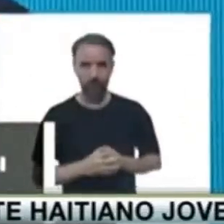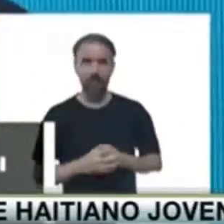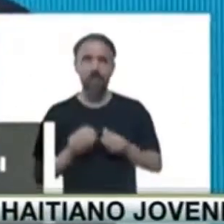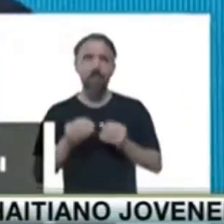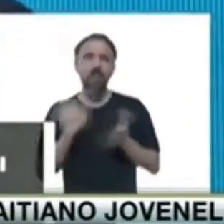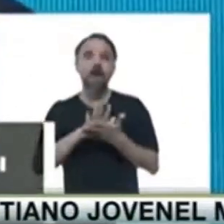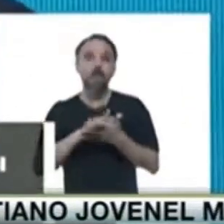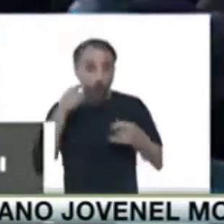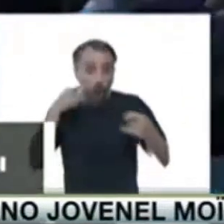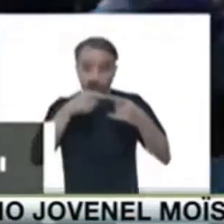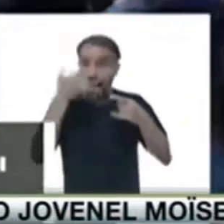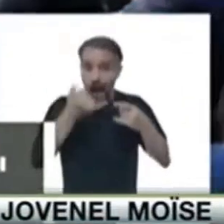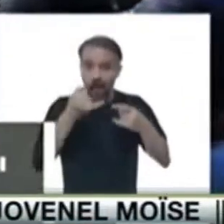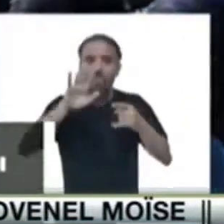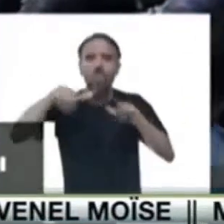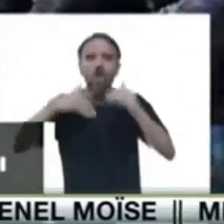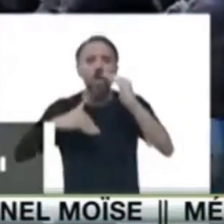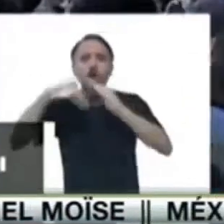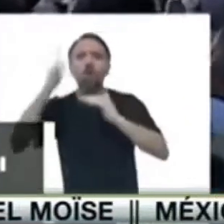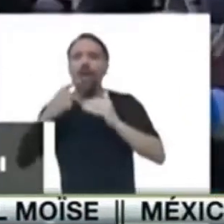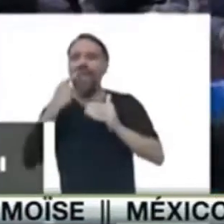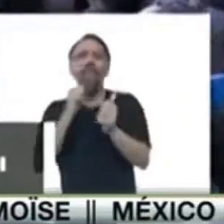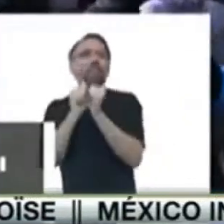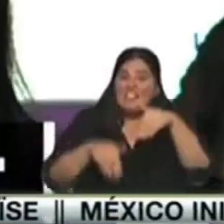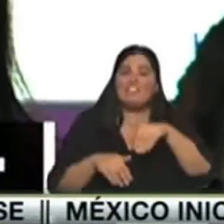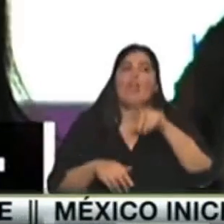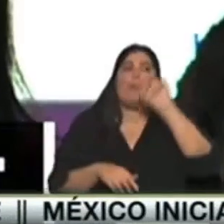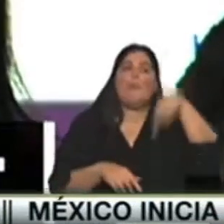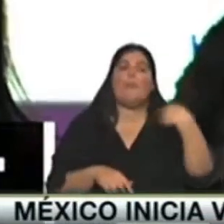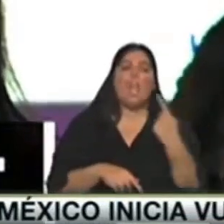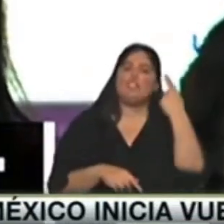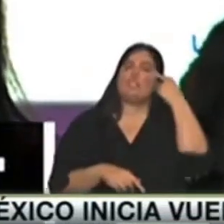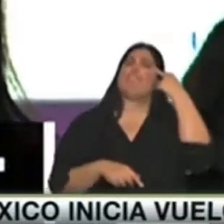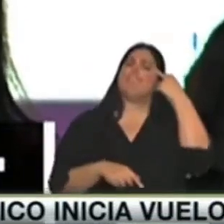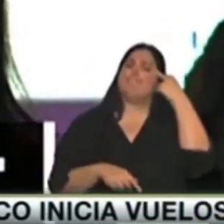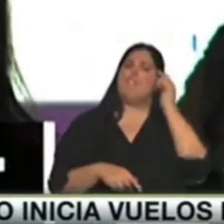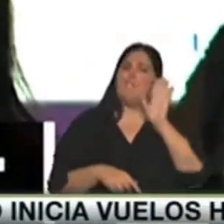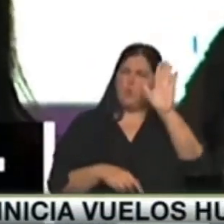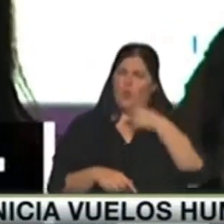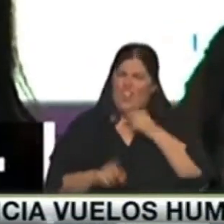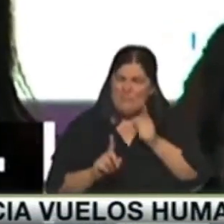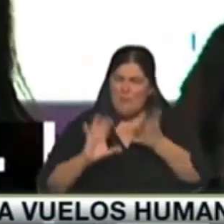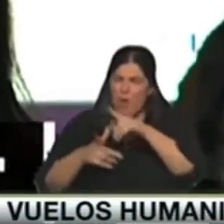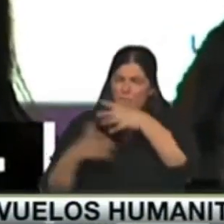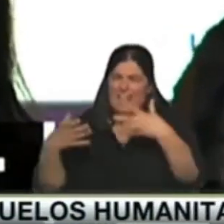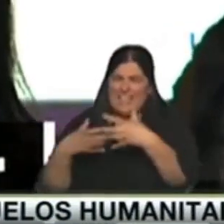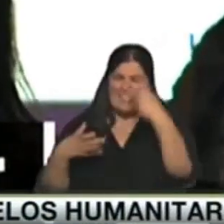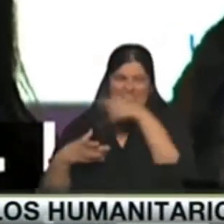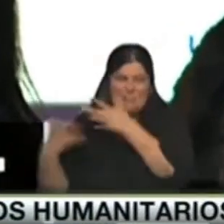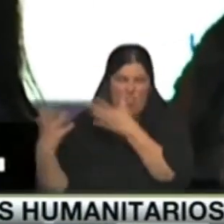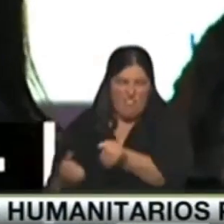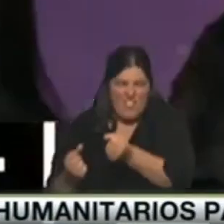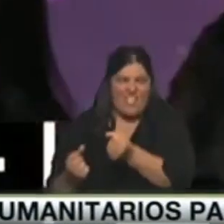construir una industria argentina fuerte. Por su parte, el candidato de La Libertad Avanza,